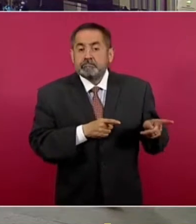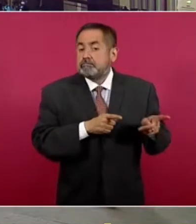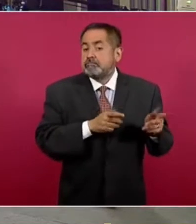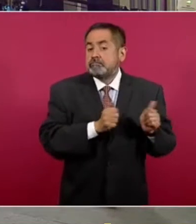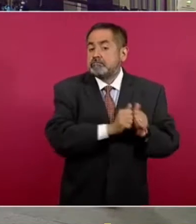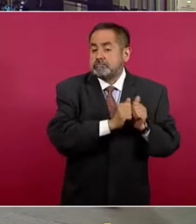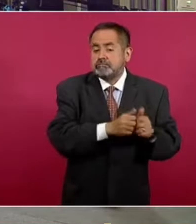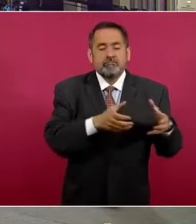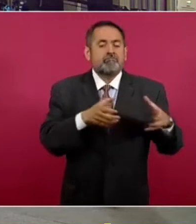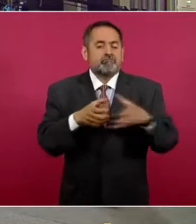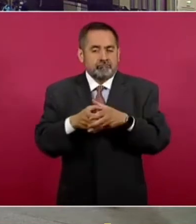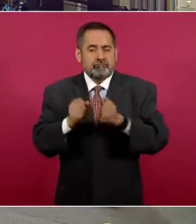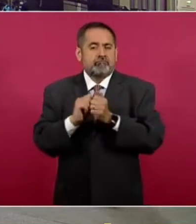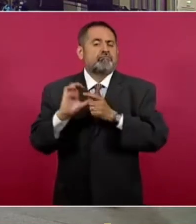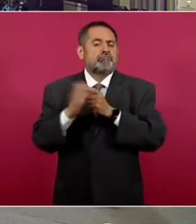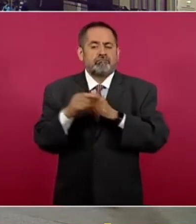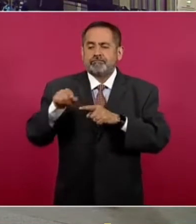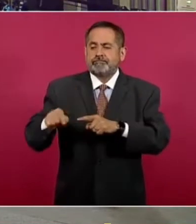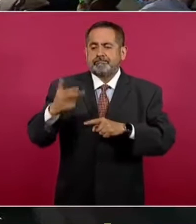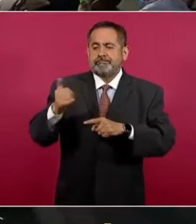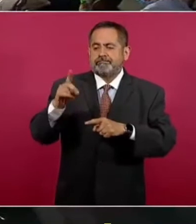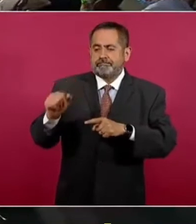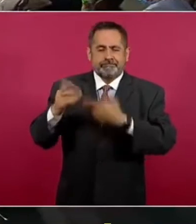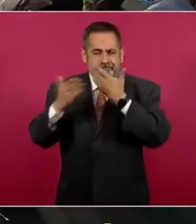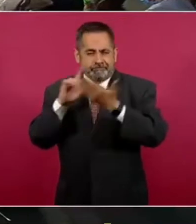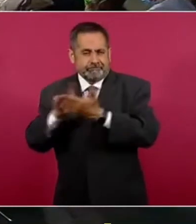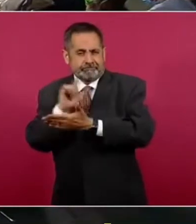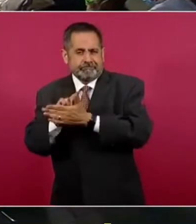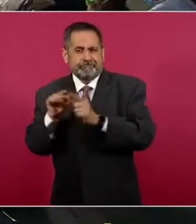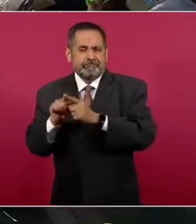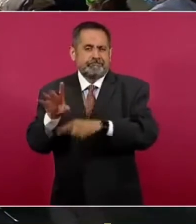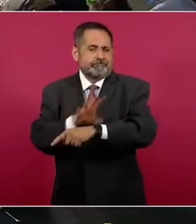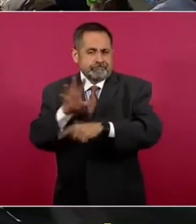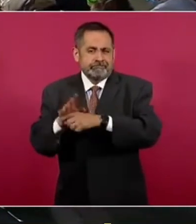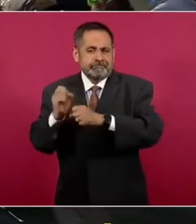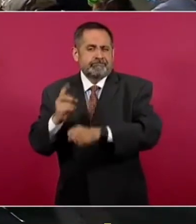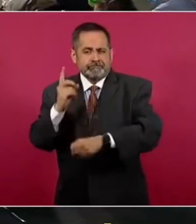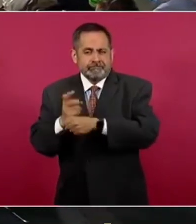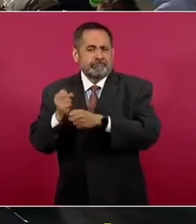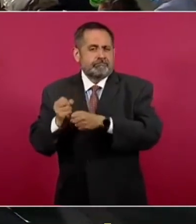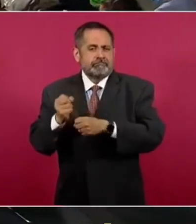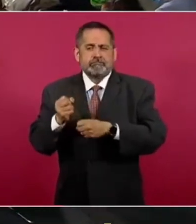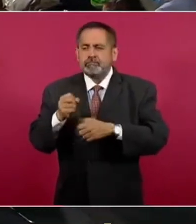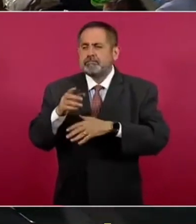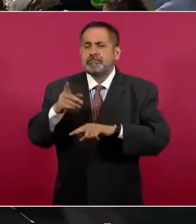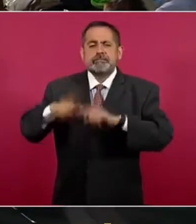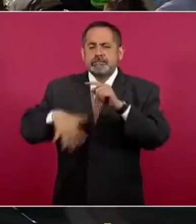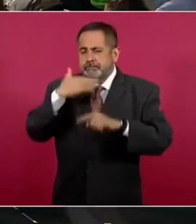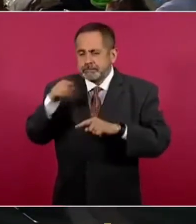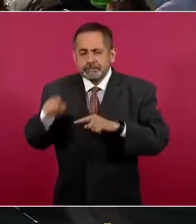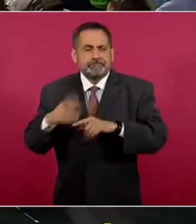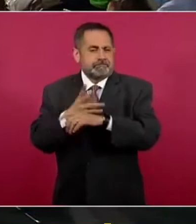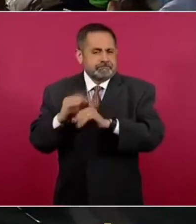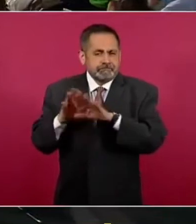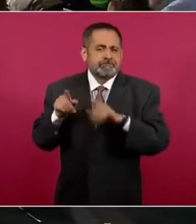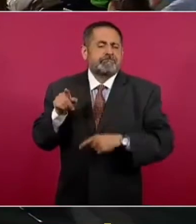todo a las comisiones de Hacienda, Estudios Legislativos, Energía, Seguridad Social, Anticorrupción,